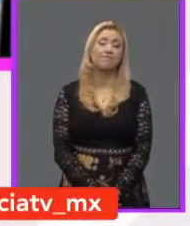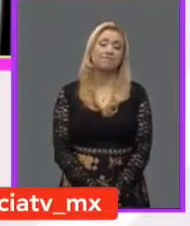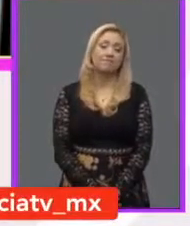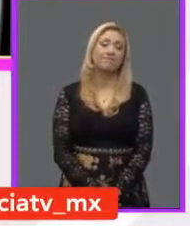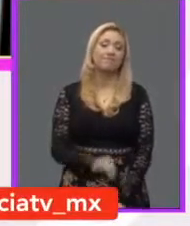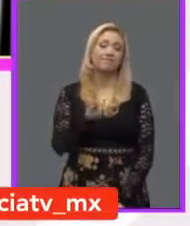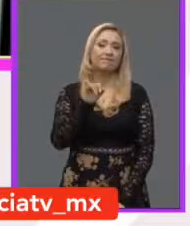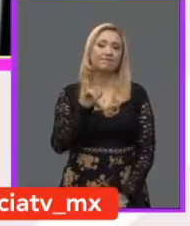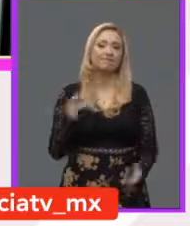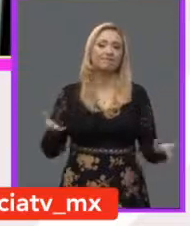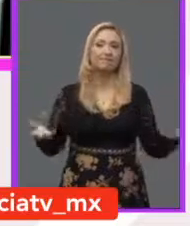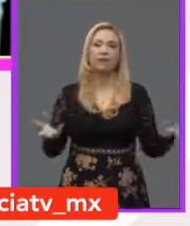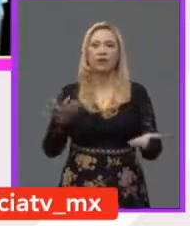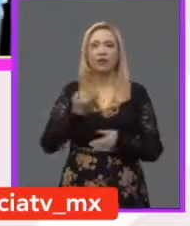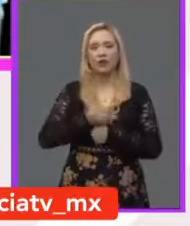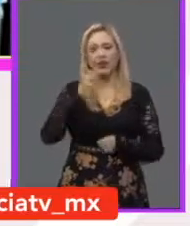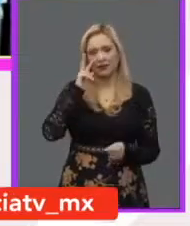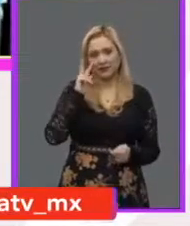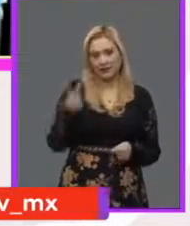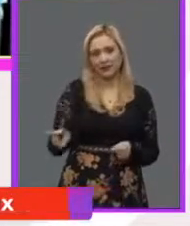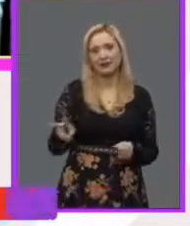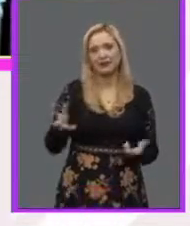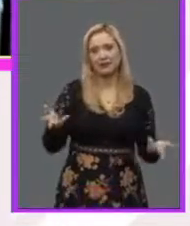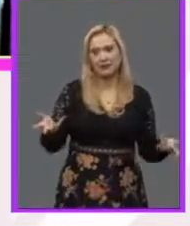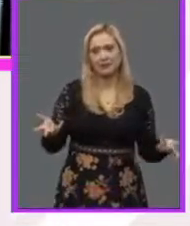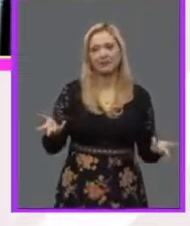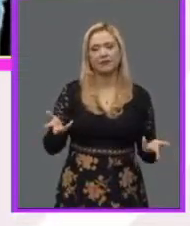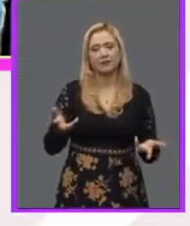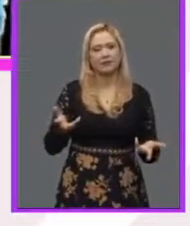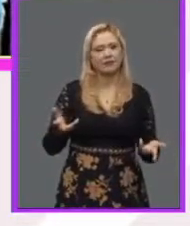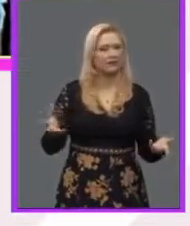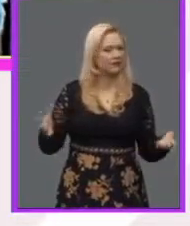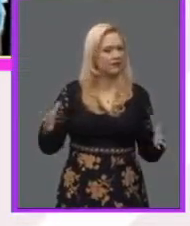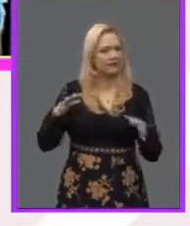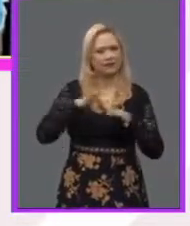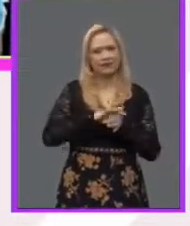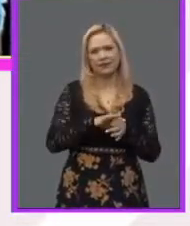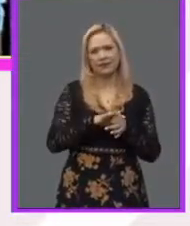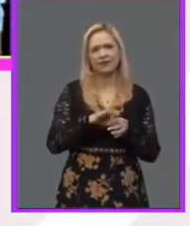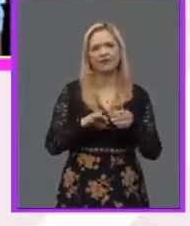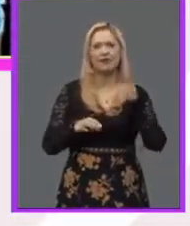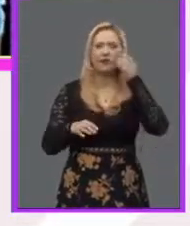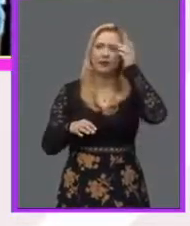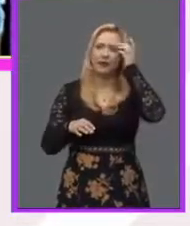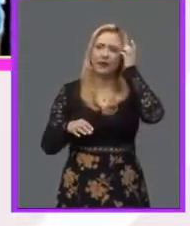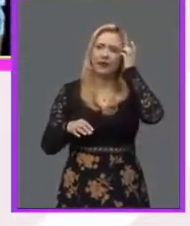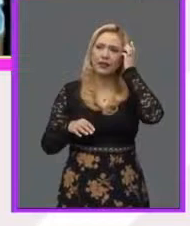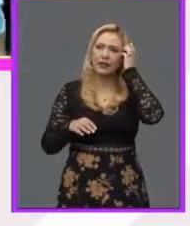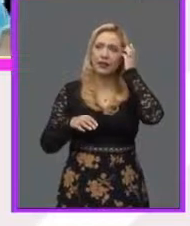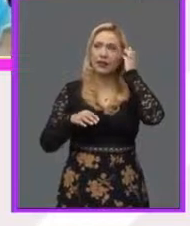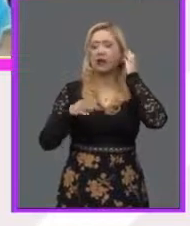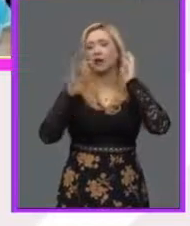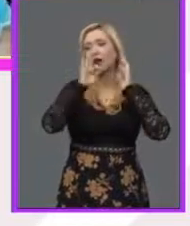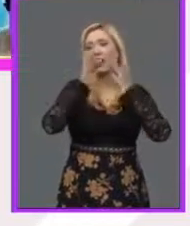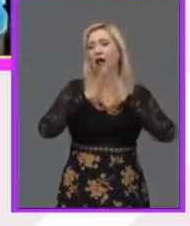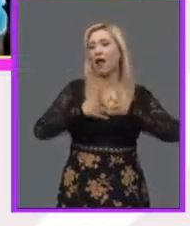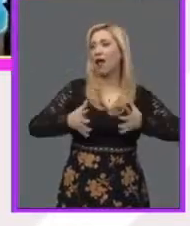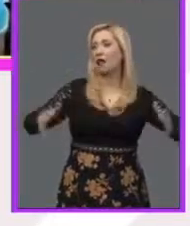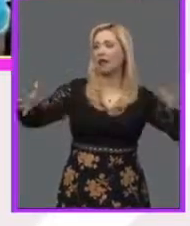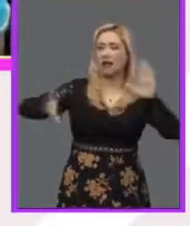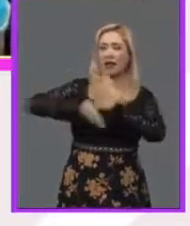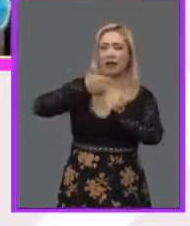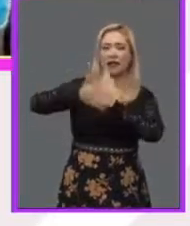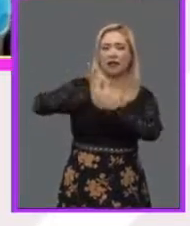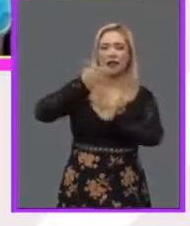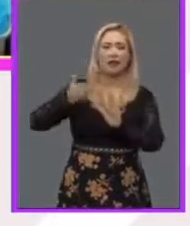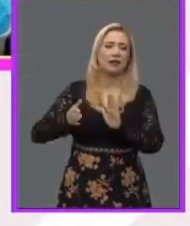Sí, totalmente. O sea, lo que estamos viendo al final del día es, y tiene relación, o sea, aunque no sea lo que el megaproyecto, lo que se está